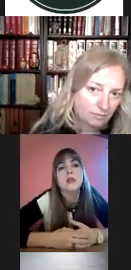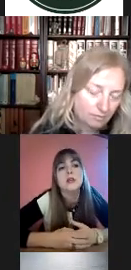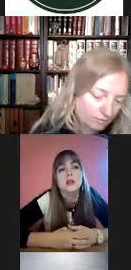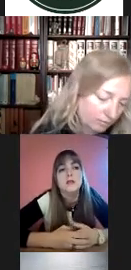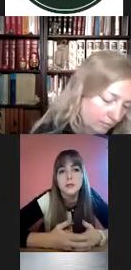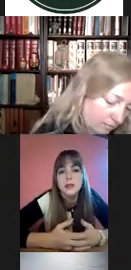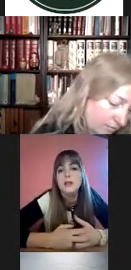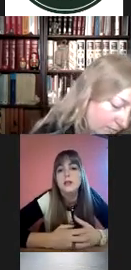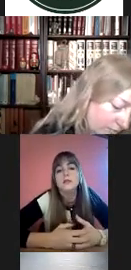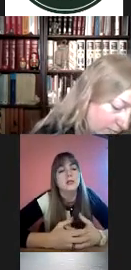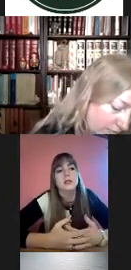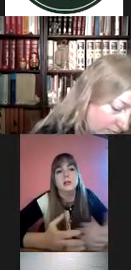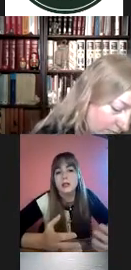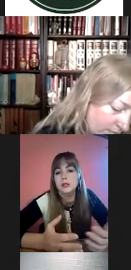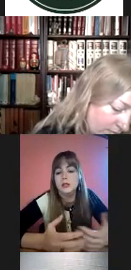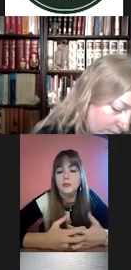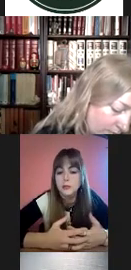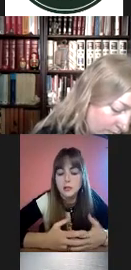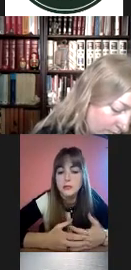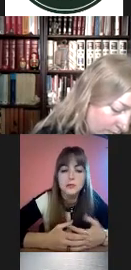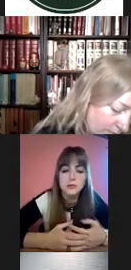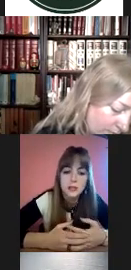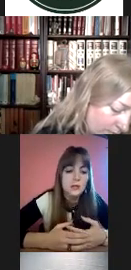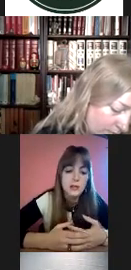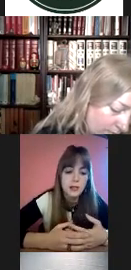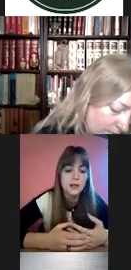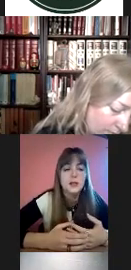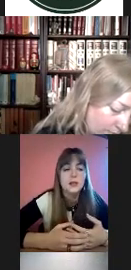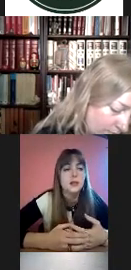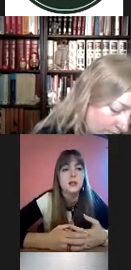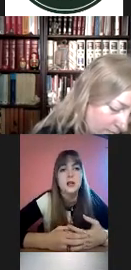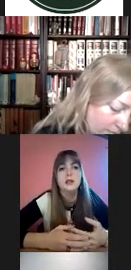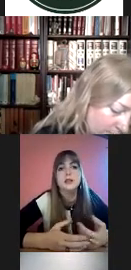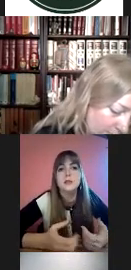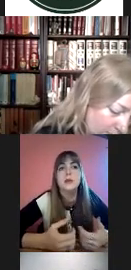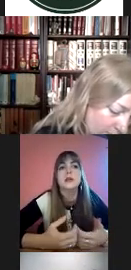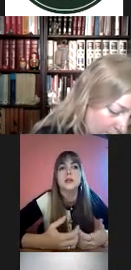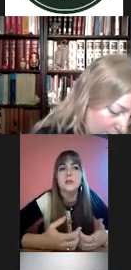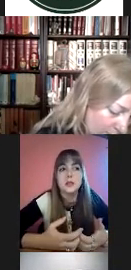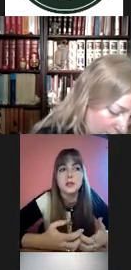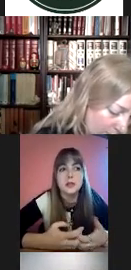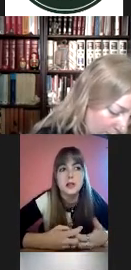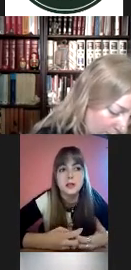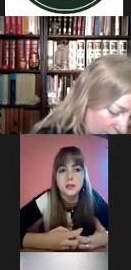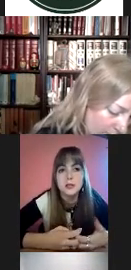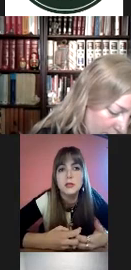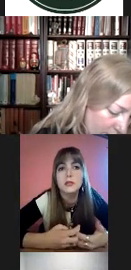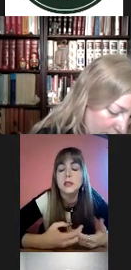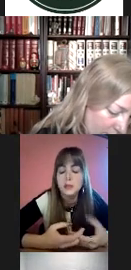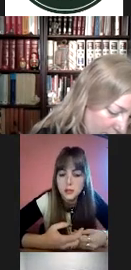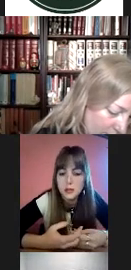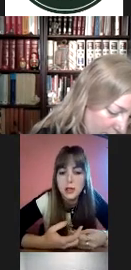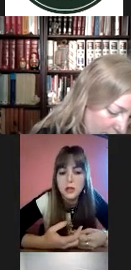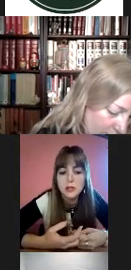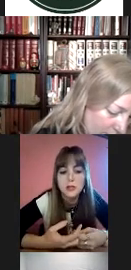change.org/perrosygatos, y firmar, y básicamente esto, difundir, explicar, que la gente sepa por qué es tan importante la castración, por qué